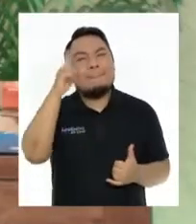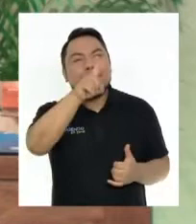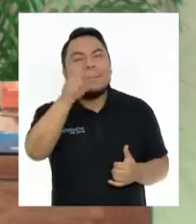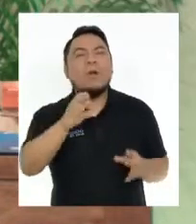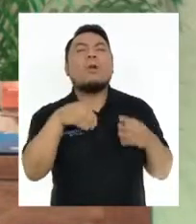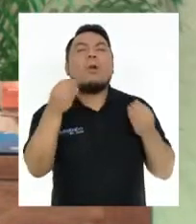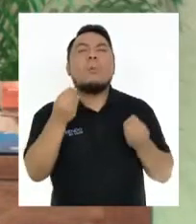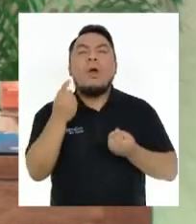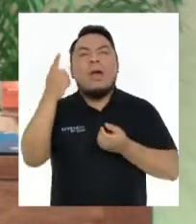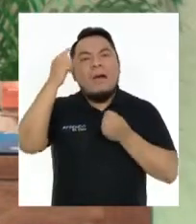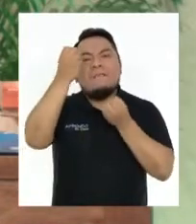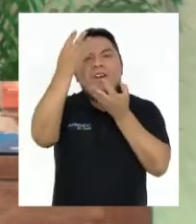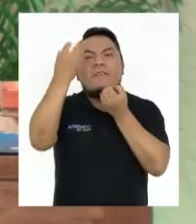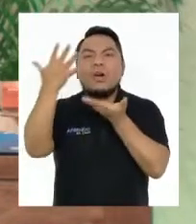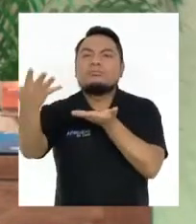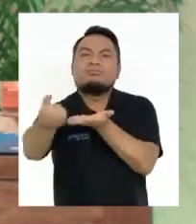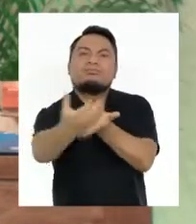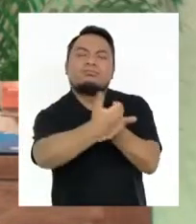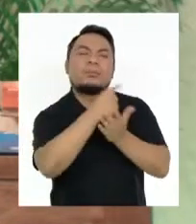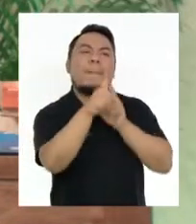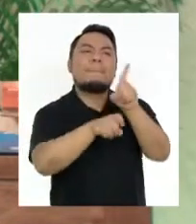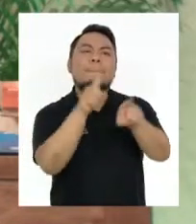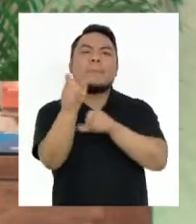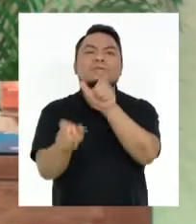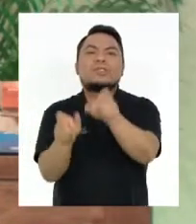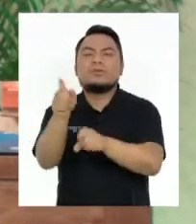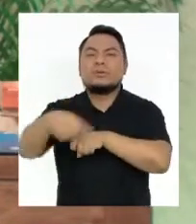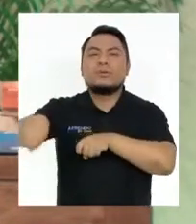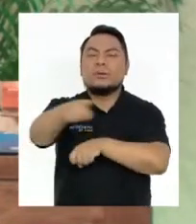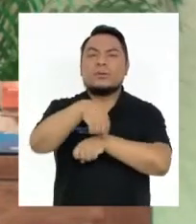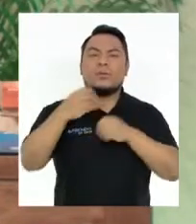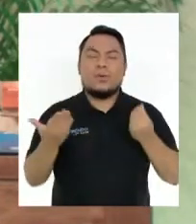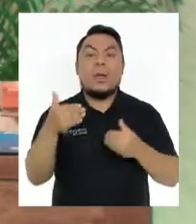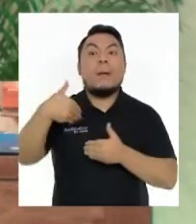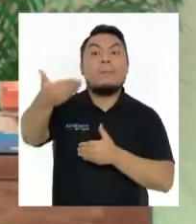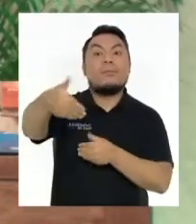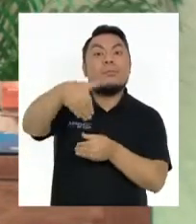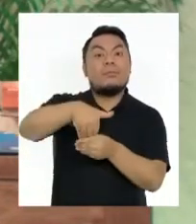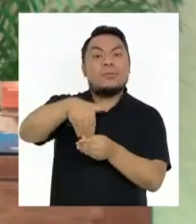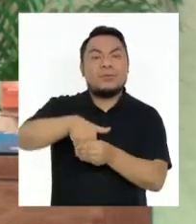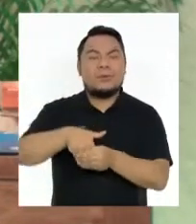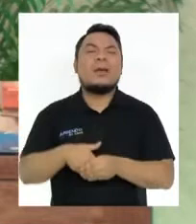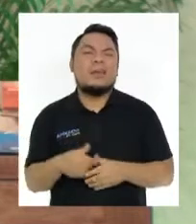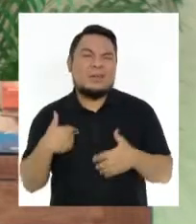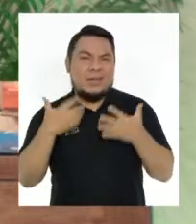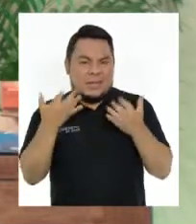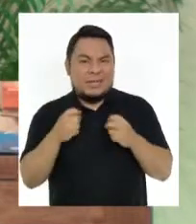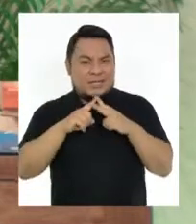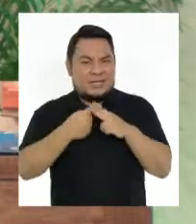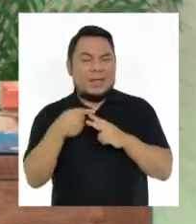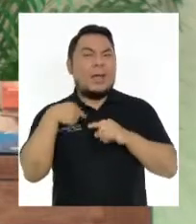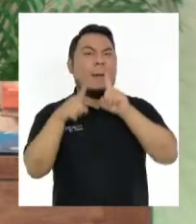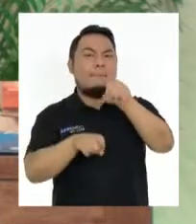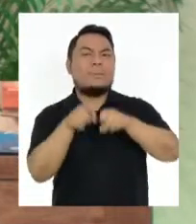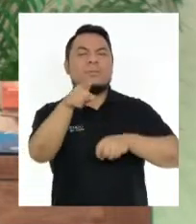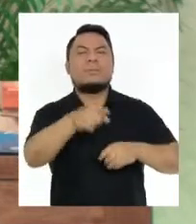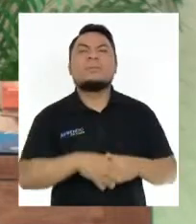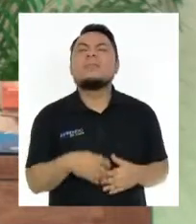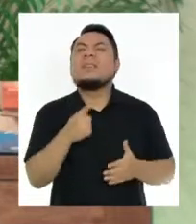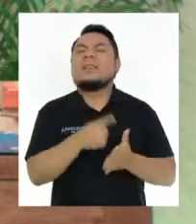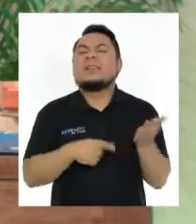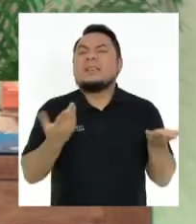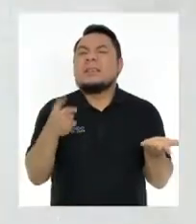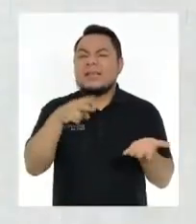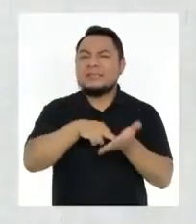recoge la información sobre la participación de la ciudadanía en los procesos electorales. Por eso queríamos iniciar preguntándote, ¿qué es exactamente